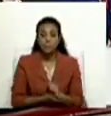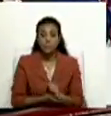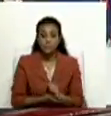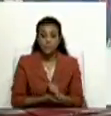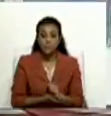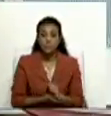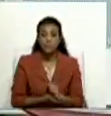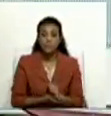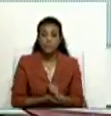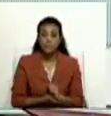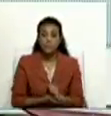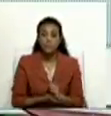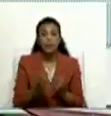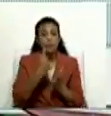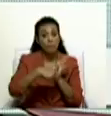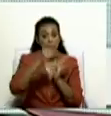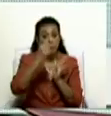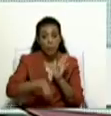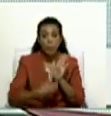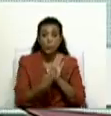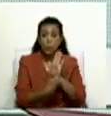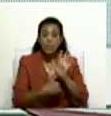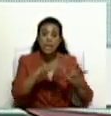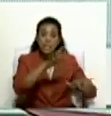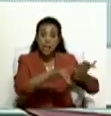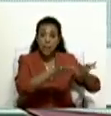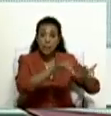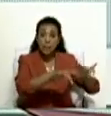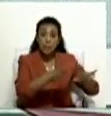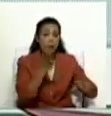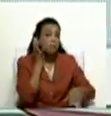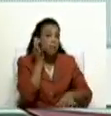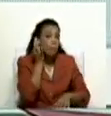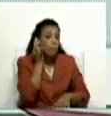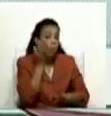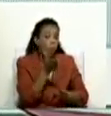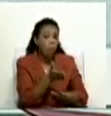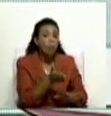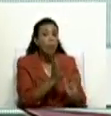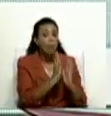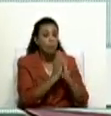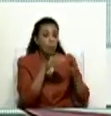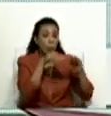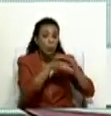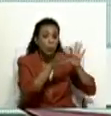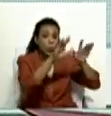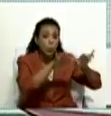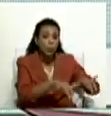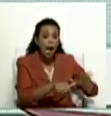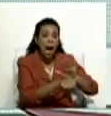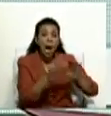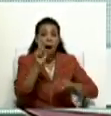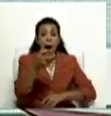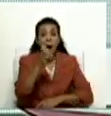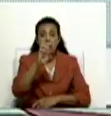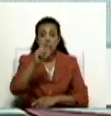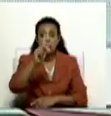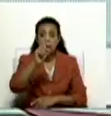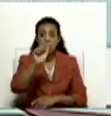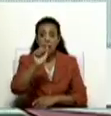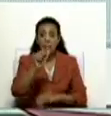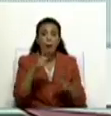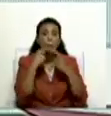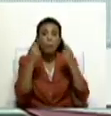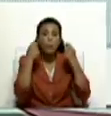presentado sírvase secretaria remitirlo a la gaceta oficial a fines de su